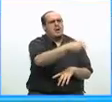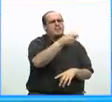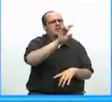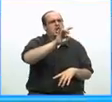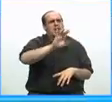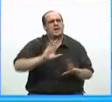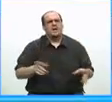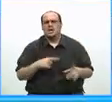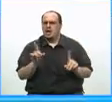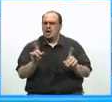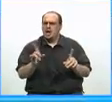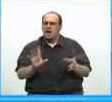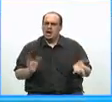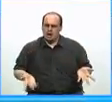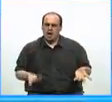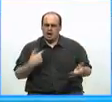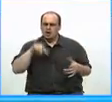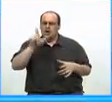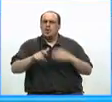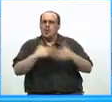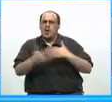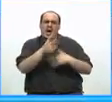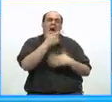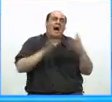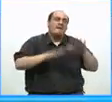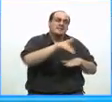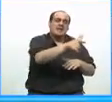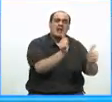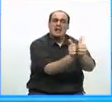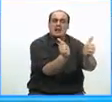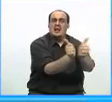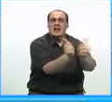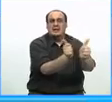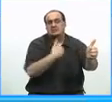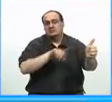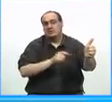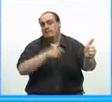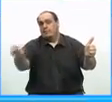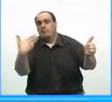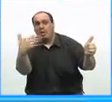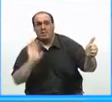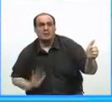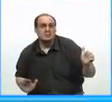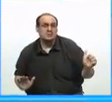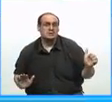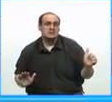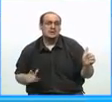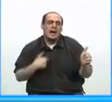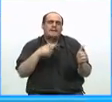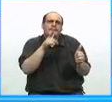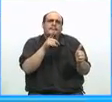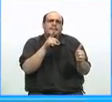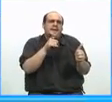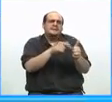solamente a eso y quizás cuando él no no esté cómodo cuando lo marquen nos quedaríamos sin variant Me parece que que que Diego